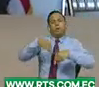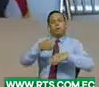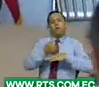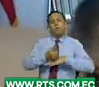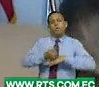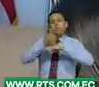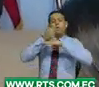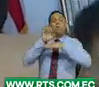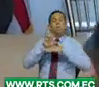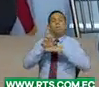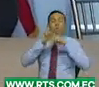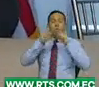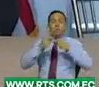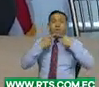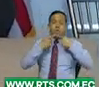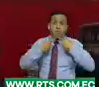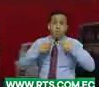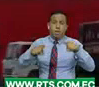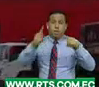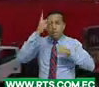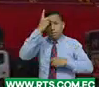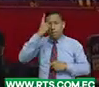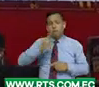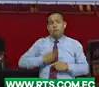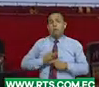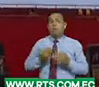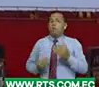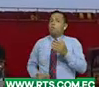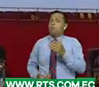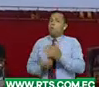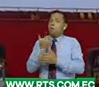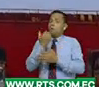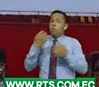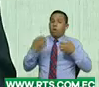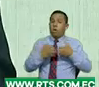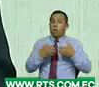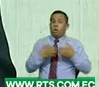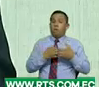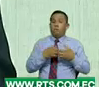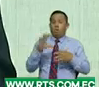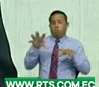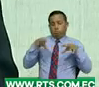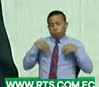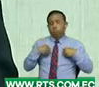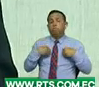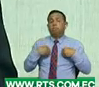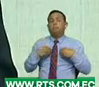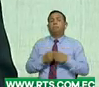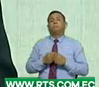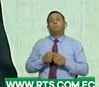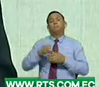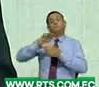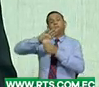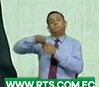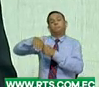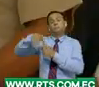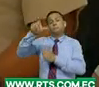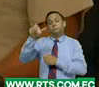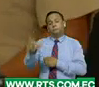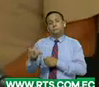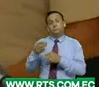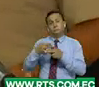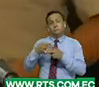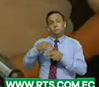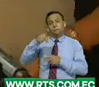que dé paso a este innovador equipamiento el embajador mike fitzpatrick se